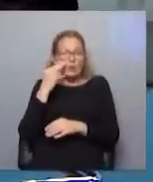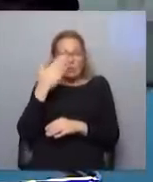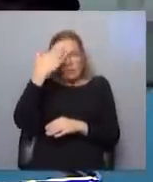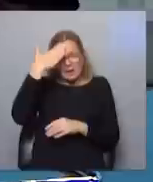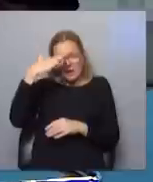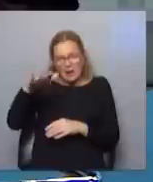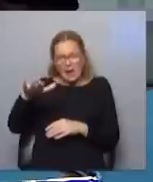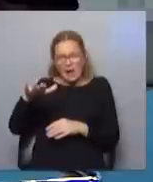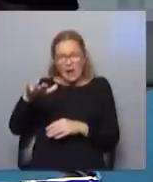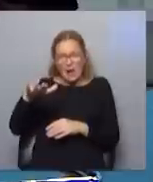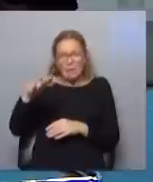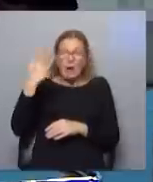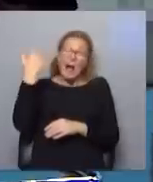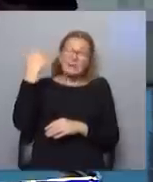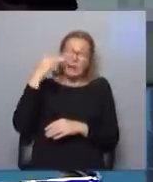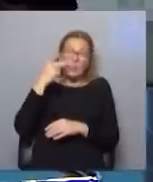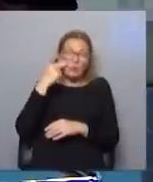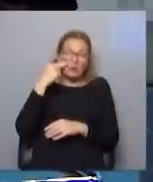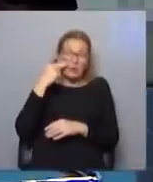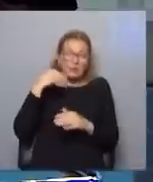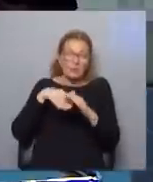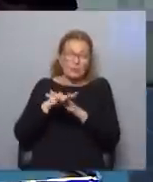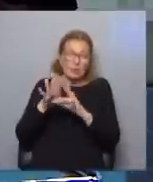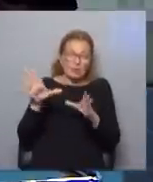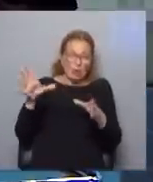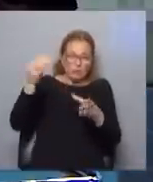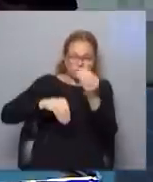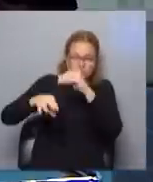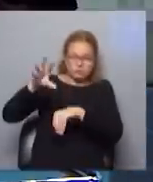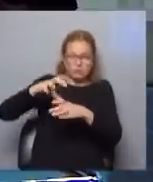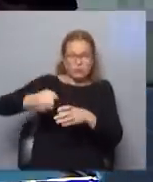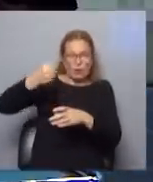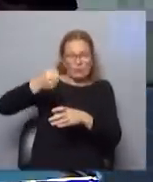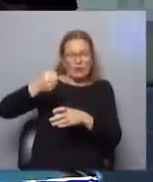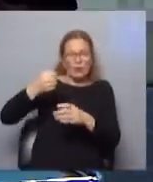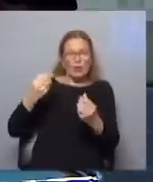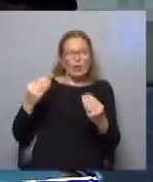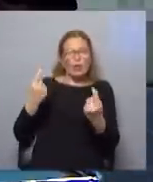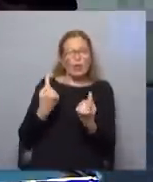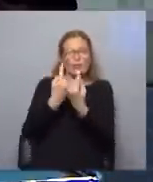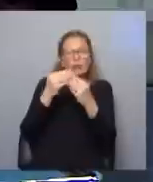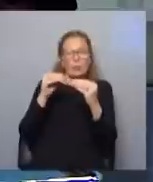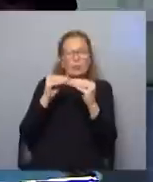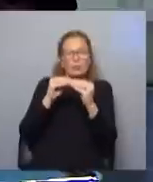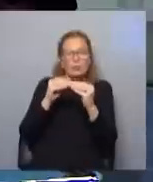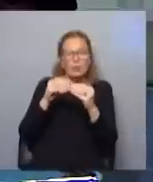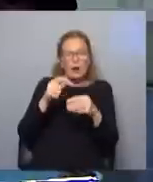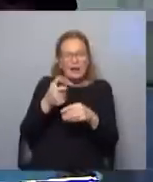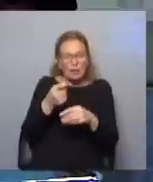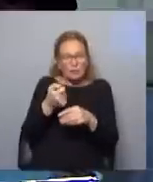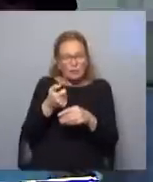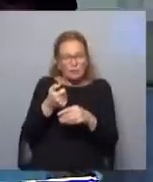rural en el campo todo aquel lío se metió todo en la misma bolsa y por ejemplo te encontrás con compañeros que se dedican al cultivo del arroz